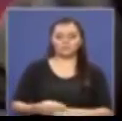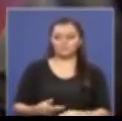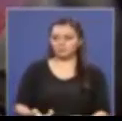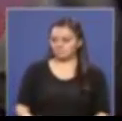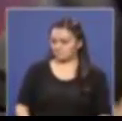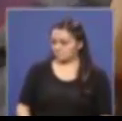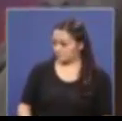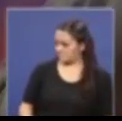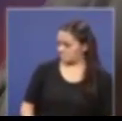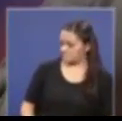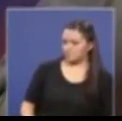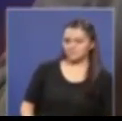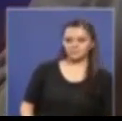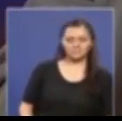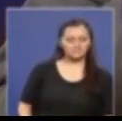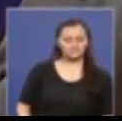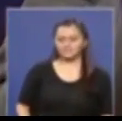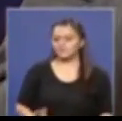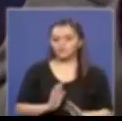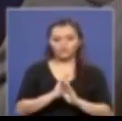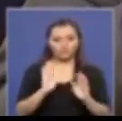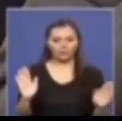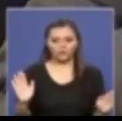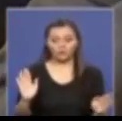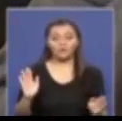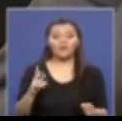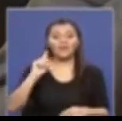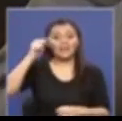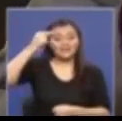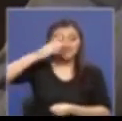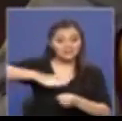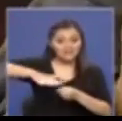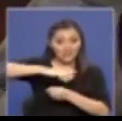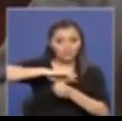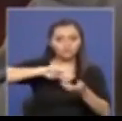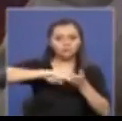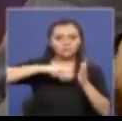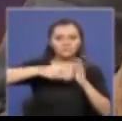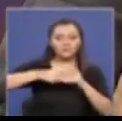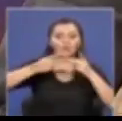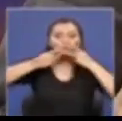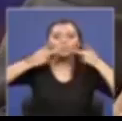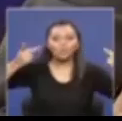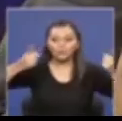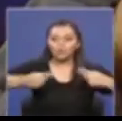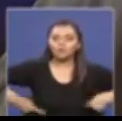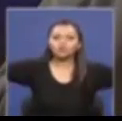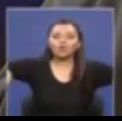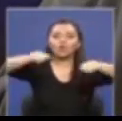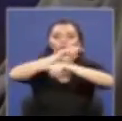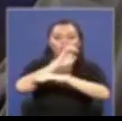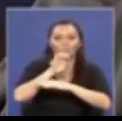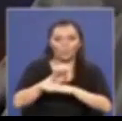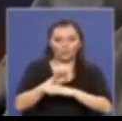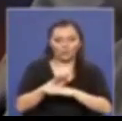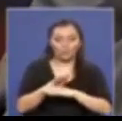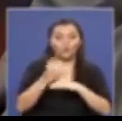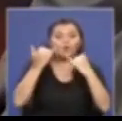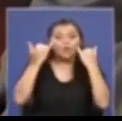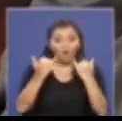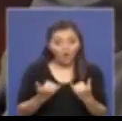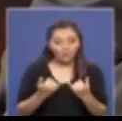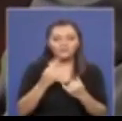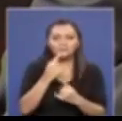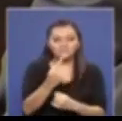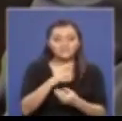había quien defienda al Estado, que representa lo público, lo que es de todos. Por eso una de las enmiendas dice, tengamos un